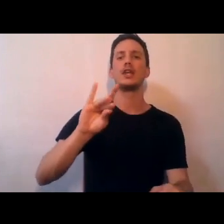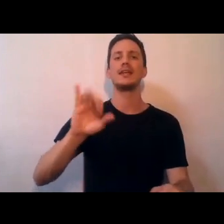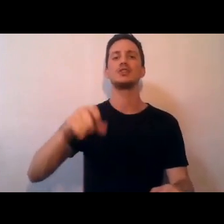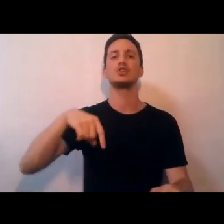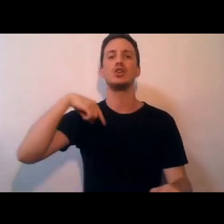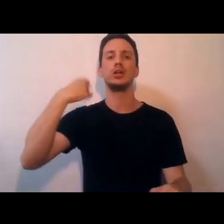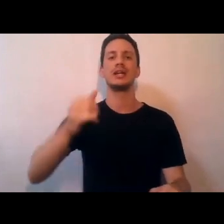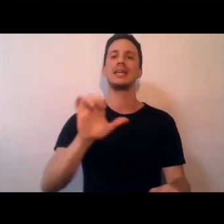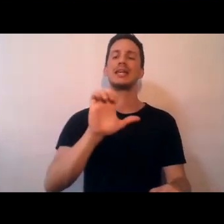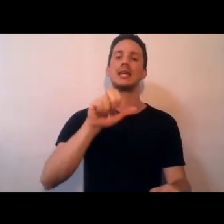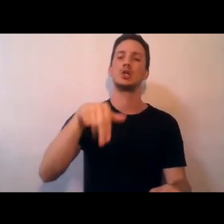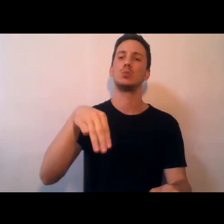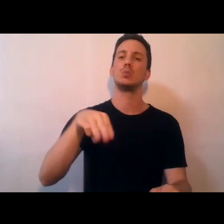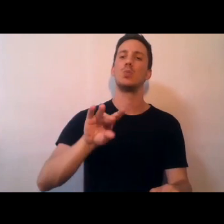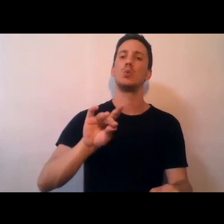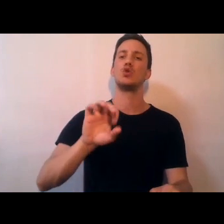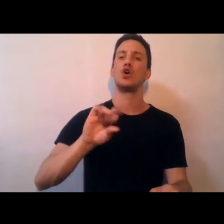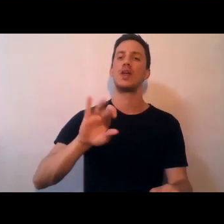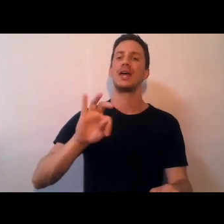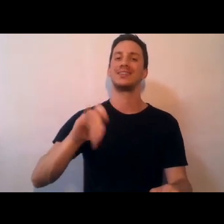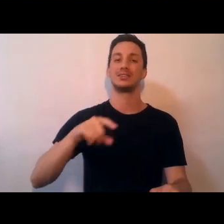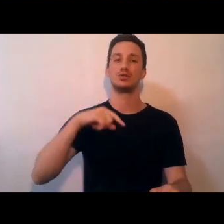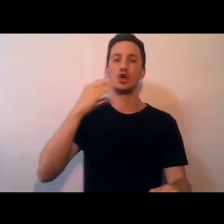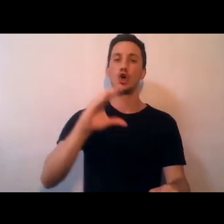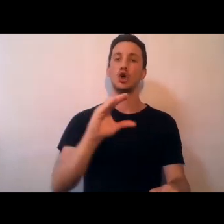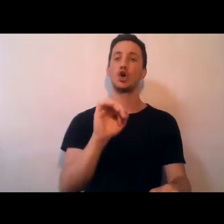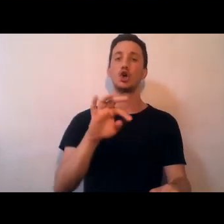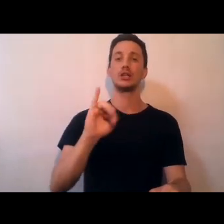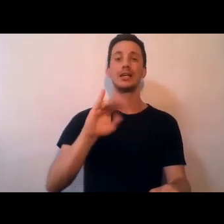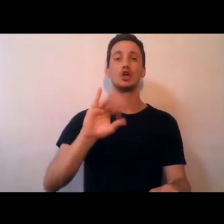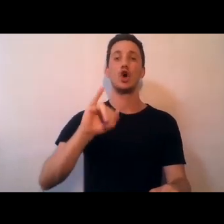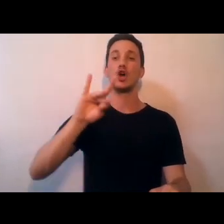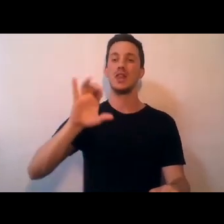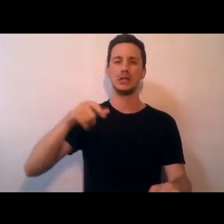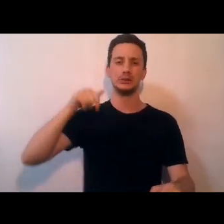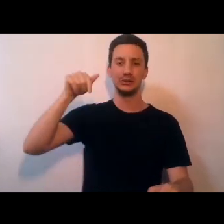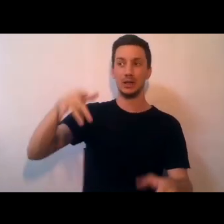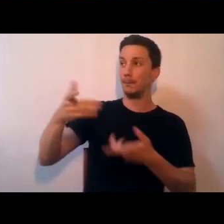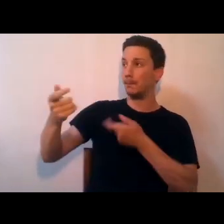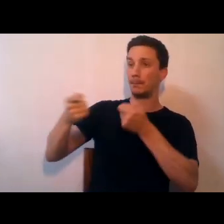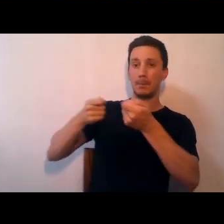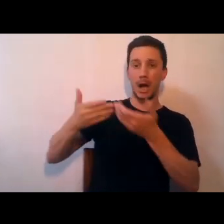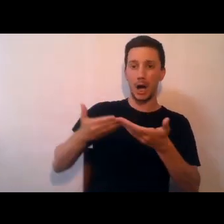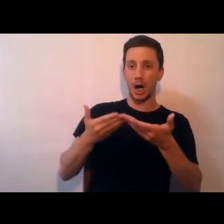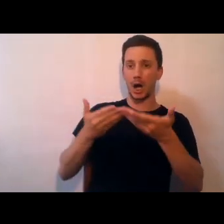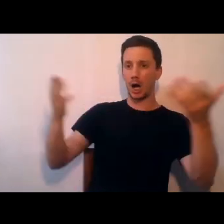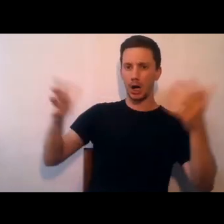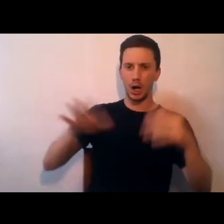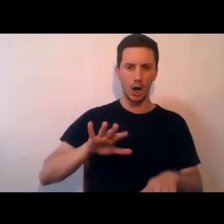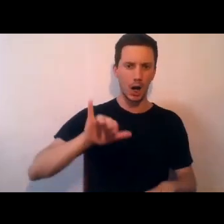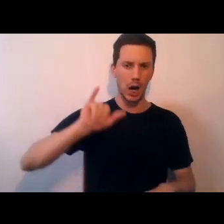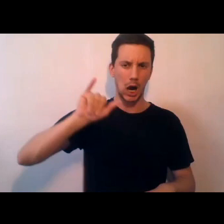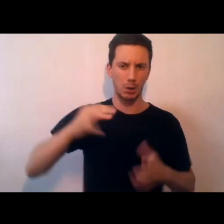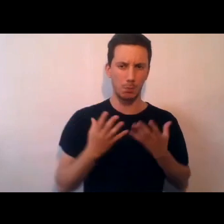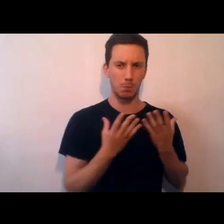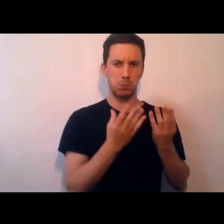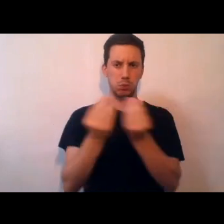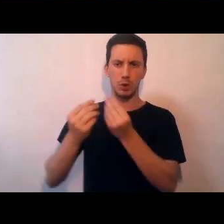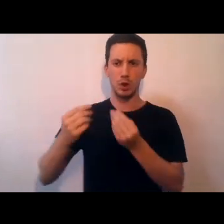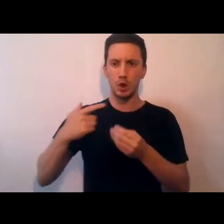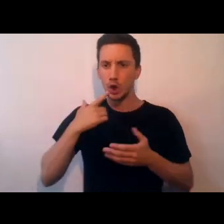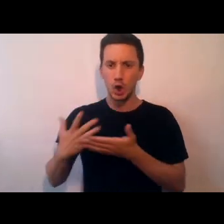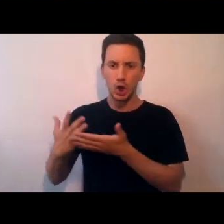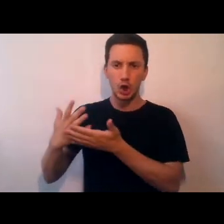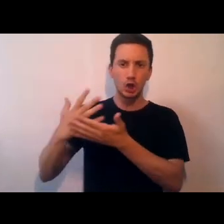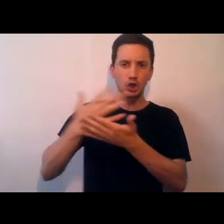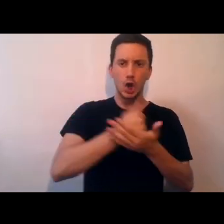la calcineurina. De corticoides tópicos en el mercado hay muchísimos. ¿Todos son iguales? No,